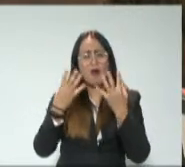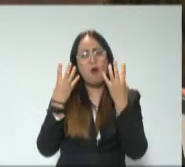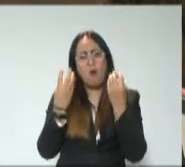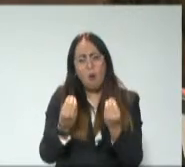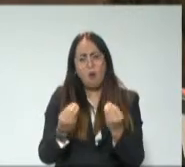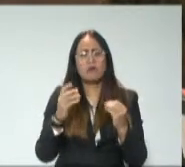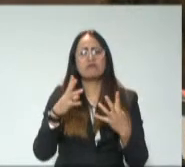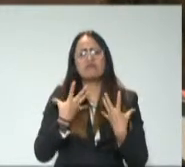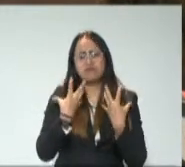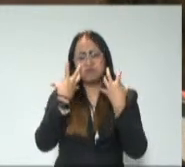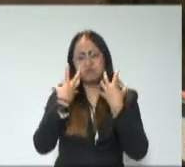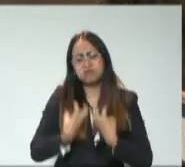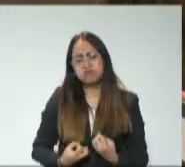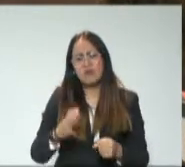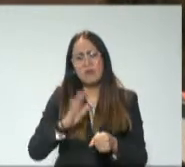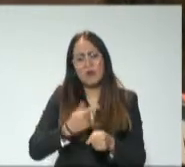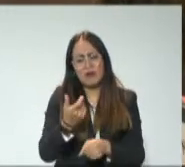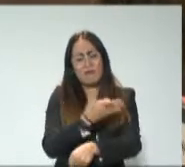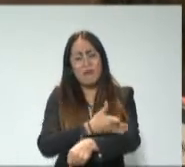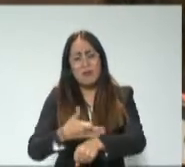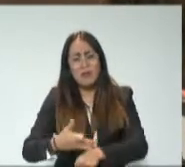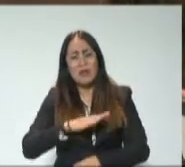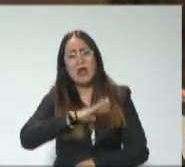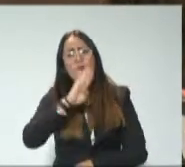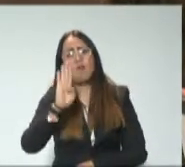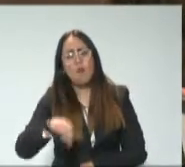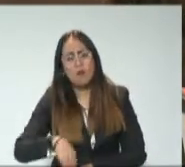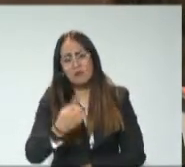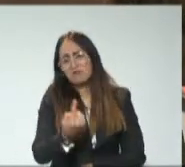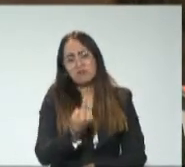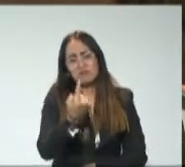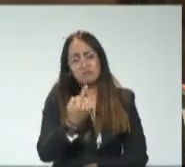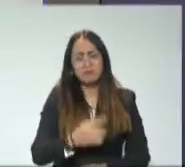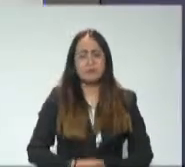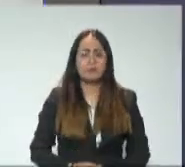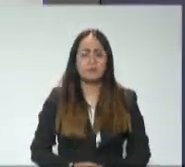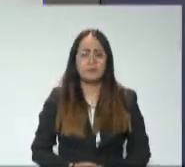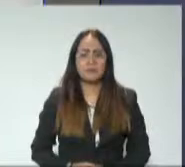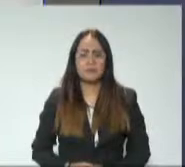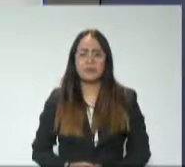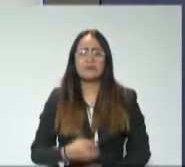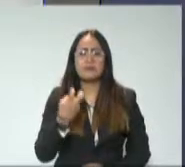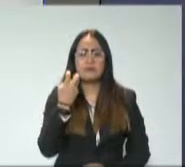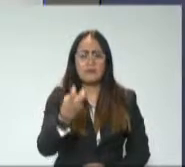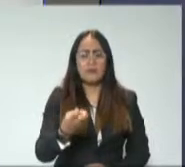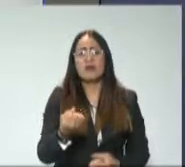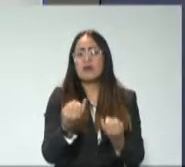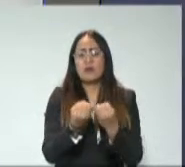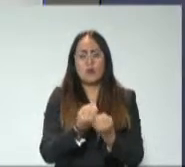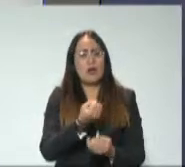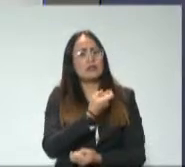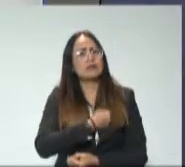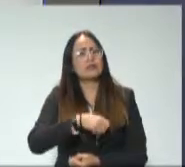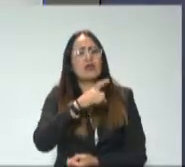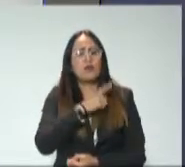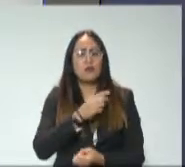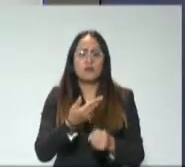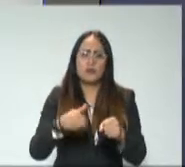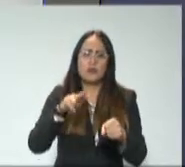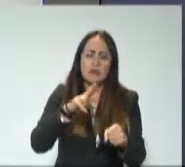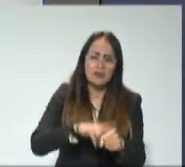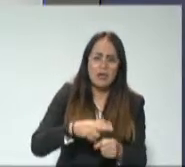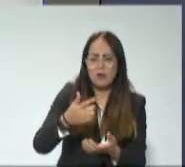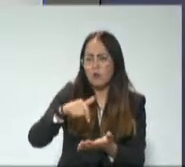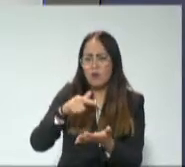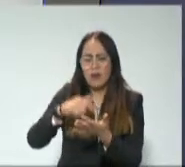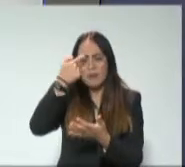pérdida cercana las economías mundiales están en recesión y los sistemas de salud y de investigación científica